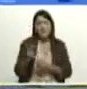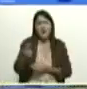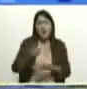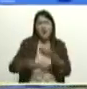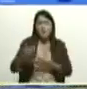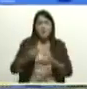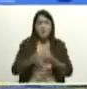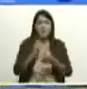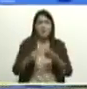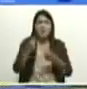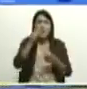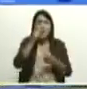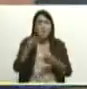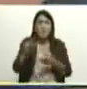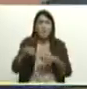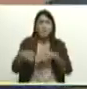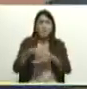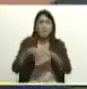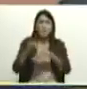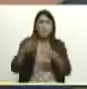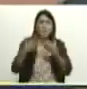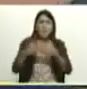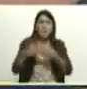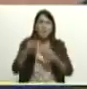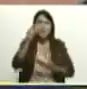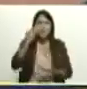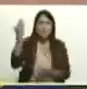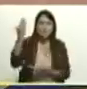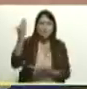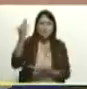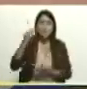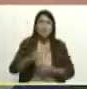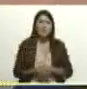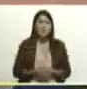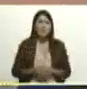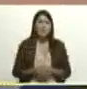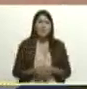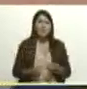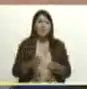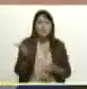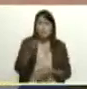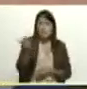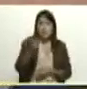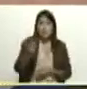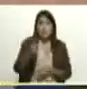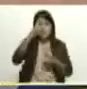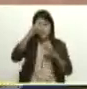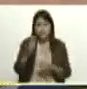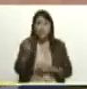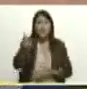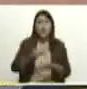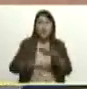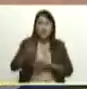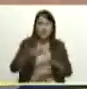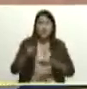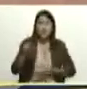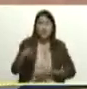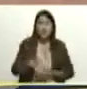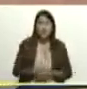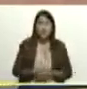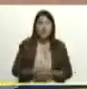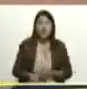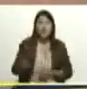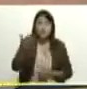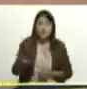Otro economista, el ministro de Industria, José Félix Rivas, Juan Carlos Loyo, ustedes dos son economistas. Es muy importante